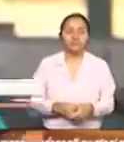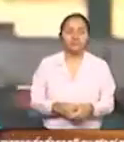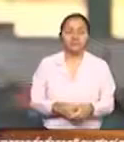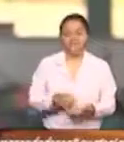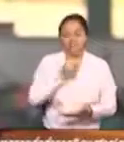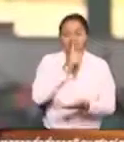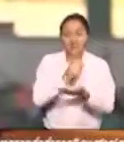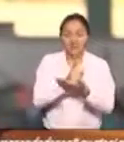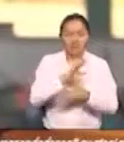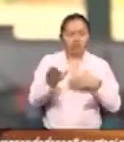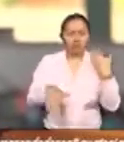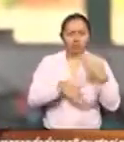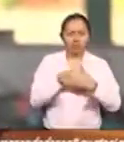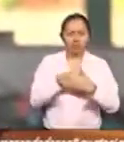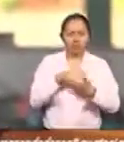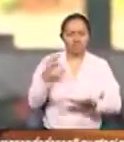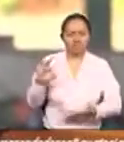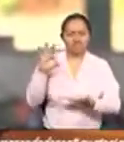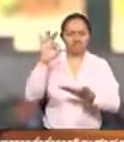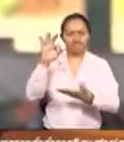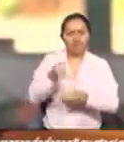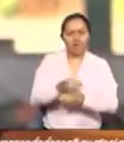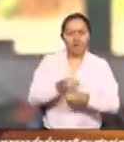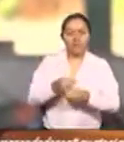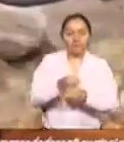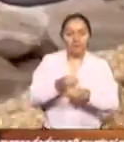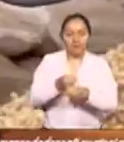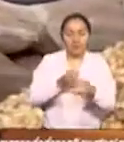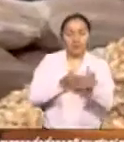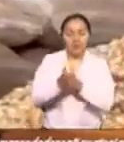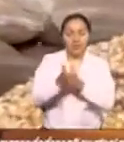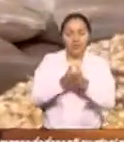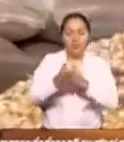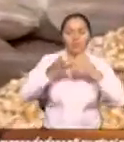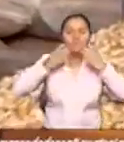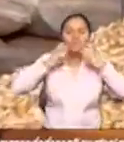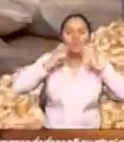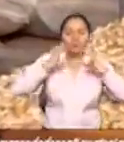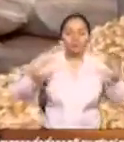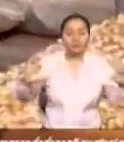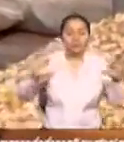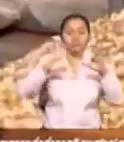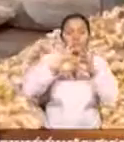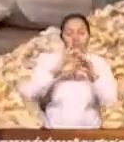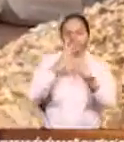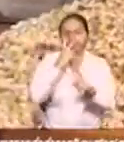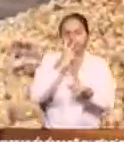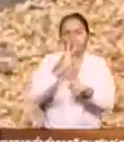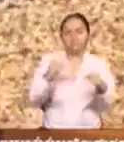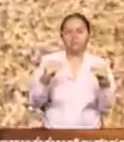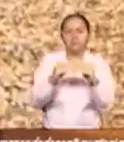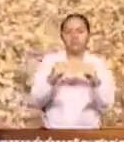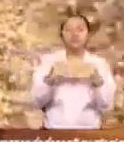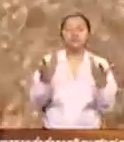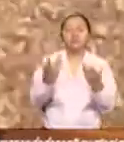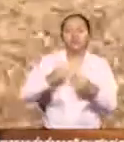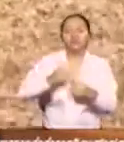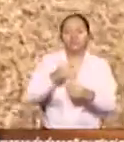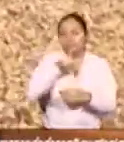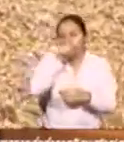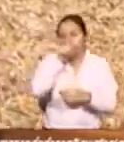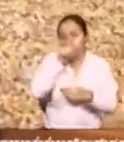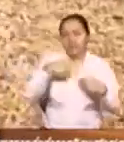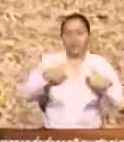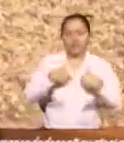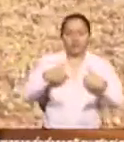tenemos bien posicionados nuestro café, cacao y maíz. Tuvimos una relación de colocarlo directamente a las granjas avícolas. Así que ya nosotros